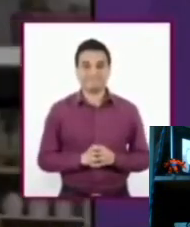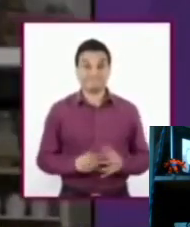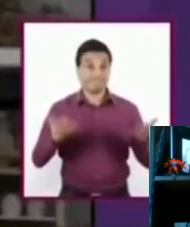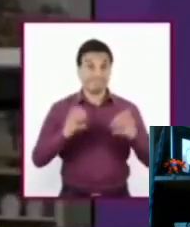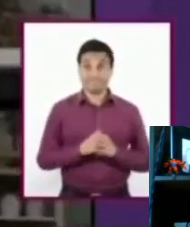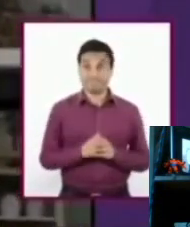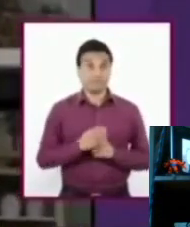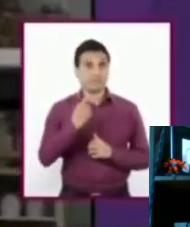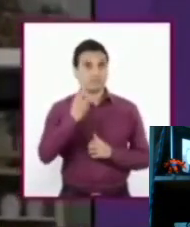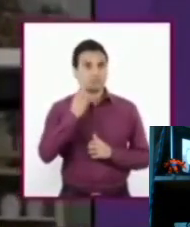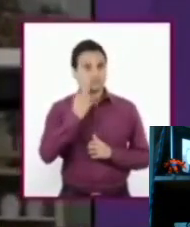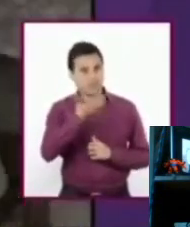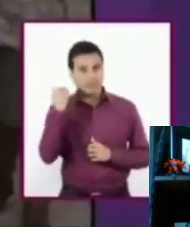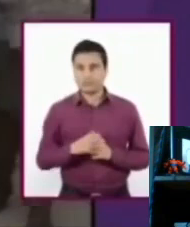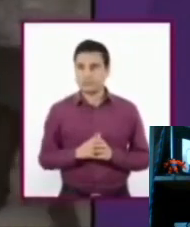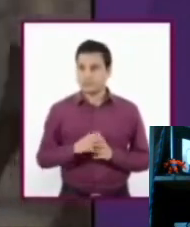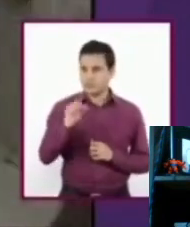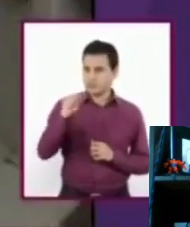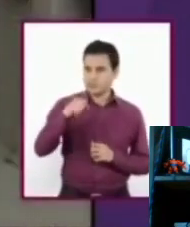ahora yuca mini baby